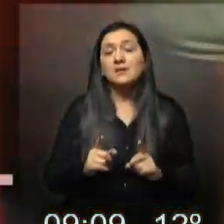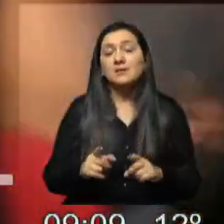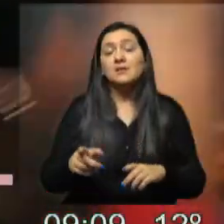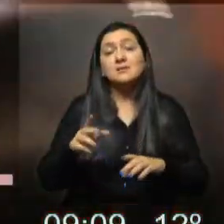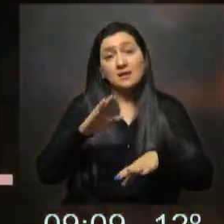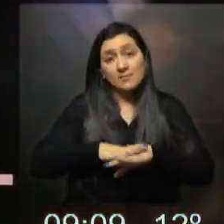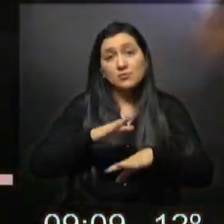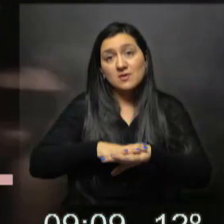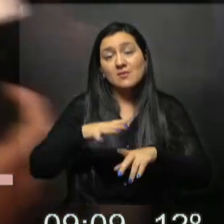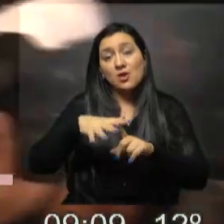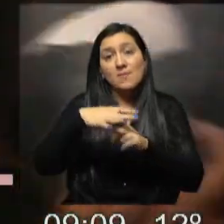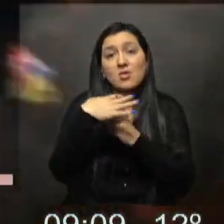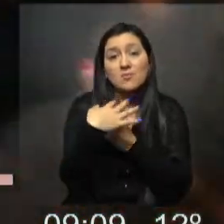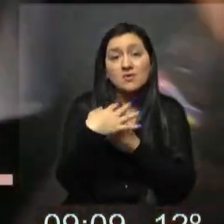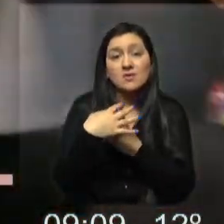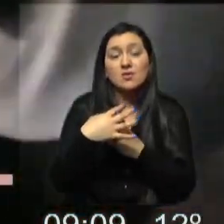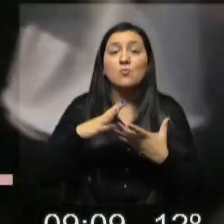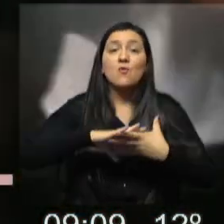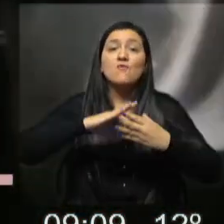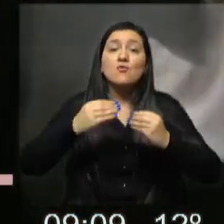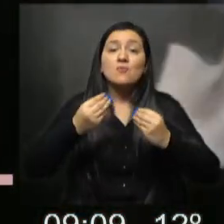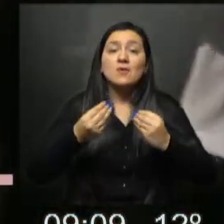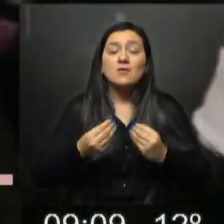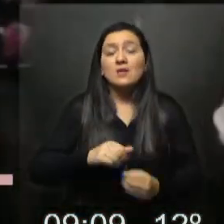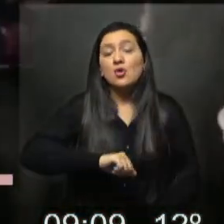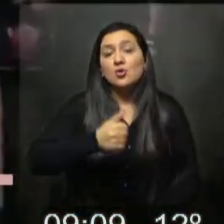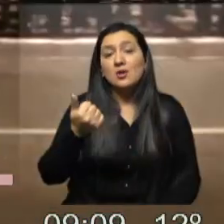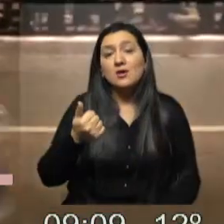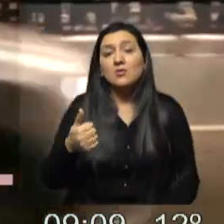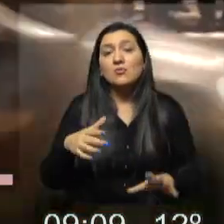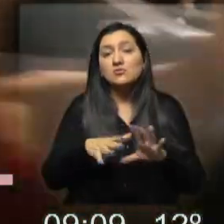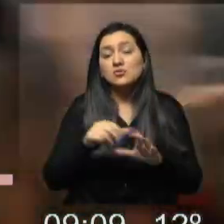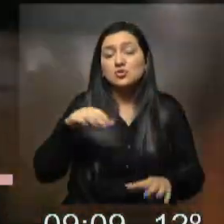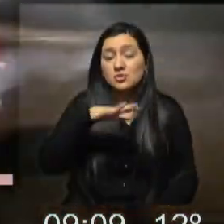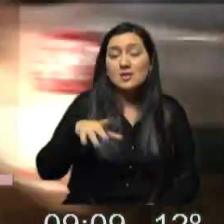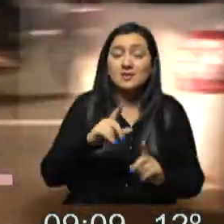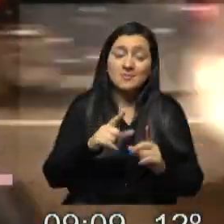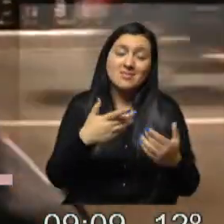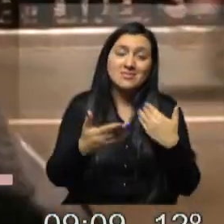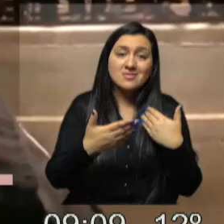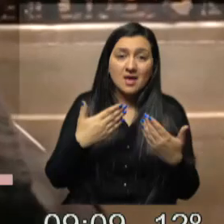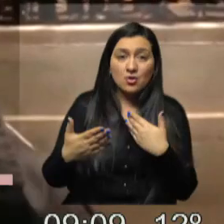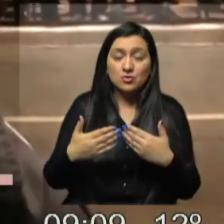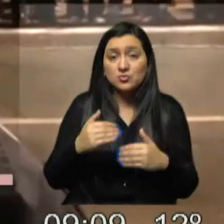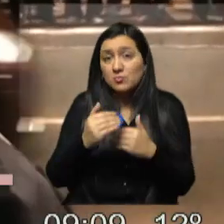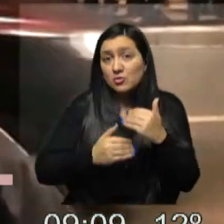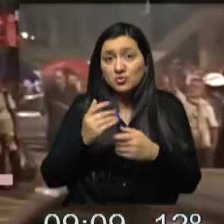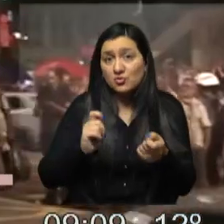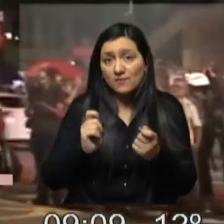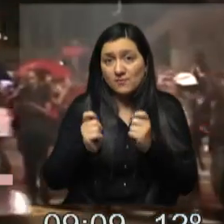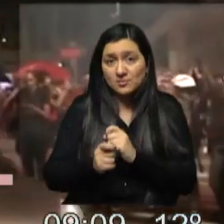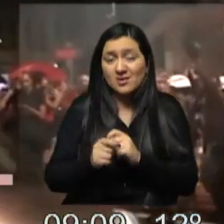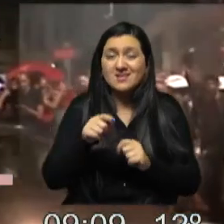con el medio ambiente, como forma de lograr cohesión social y como plataforma de diálogo, todo ese proceso de transformación.